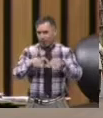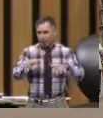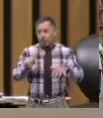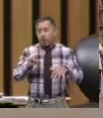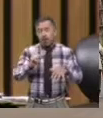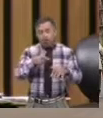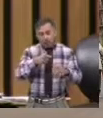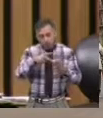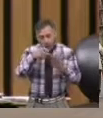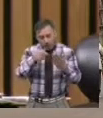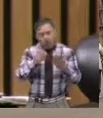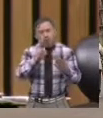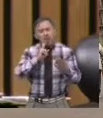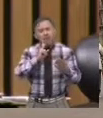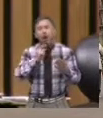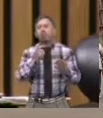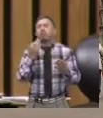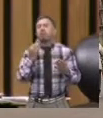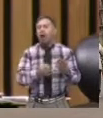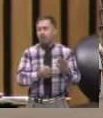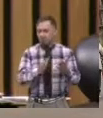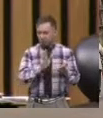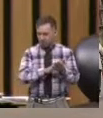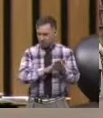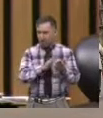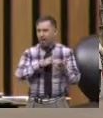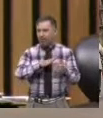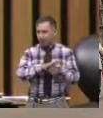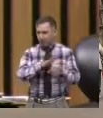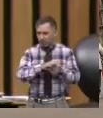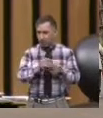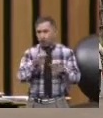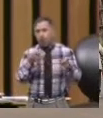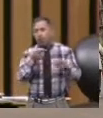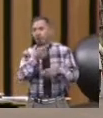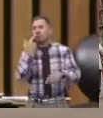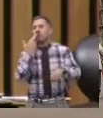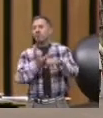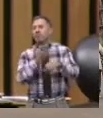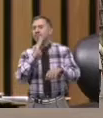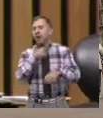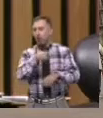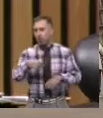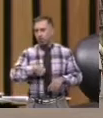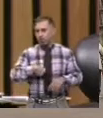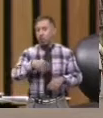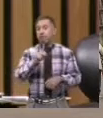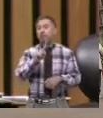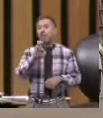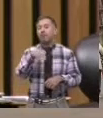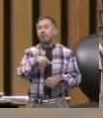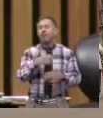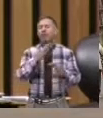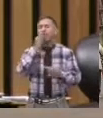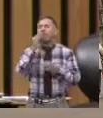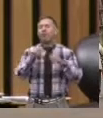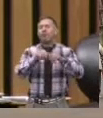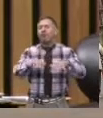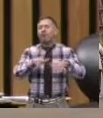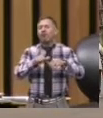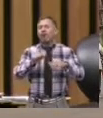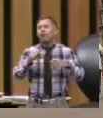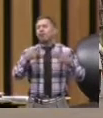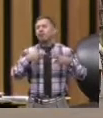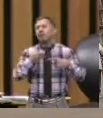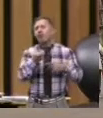cargo suficientes para sostener la hipótesis de culpabilidad, puesto que El Verde realizó una campaña publicitaria a través de diversas